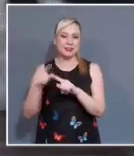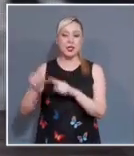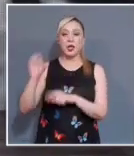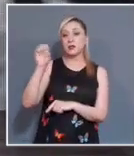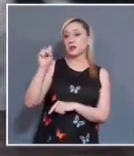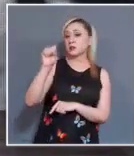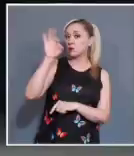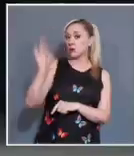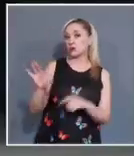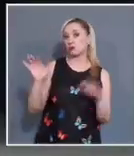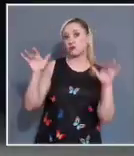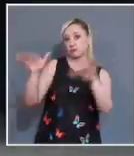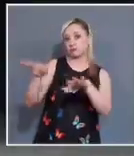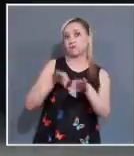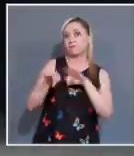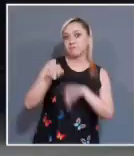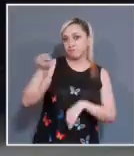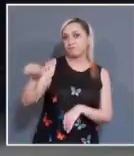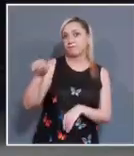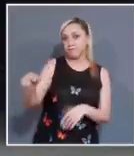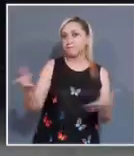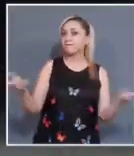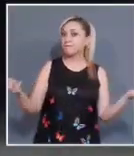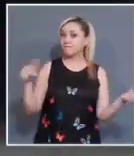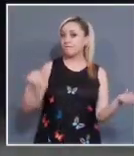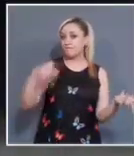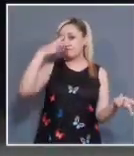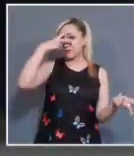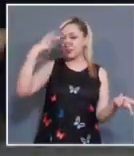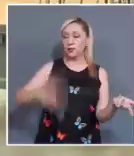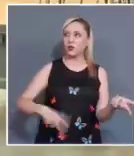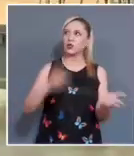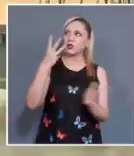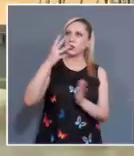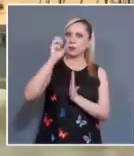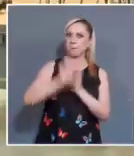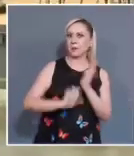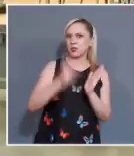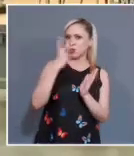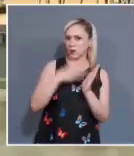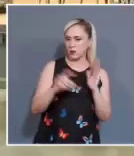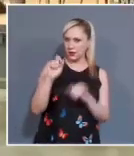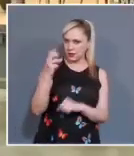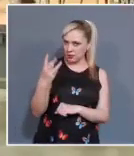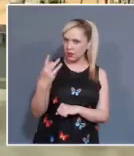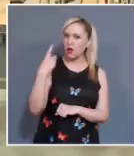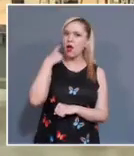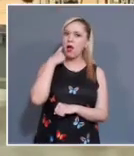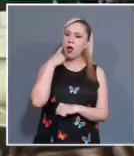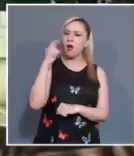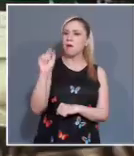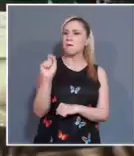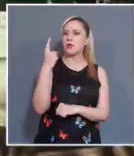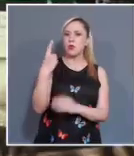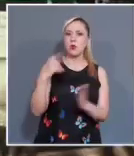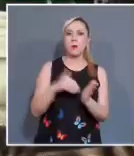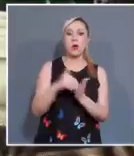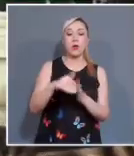país. En el primer trimestre de 2023 se registraron más de 21 millones de empleos.